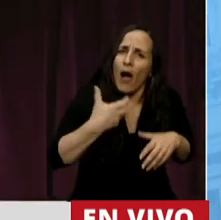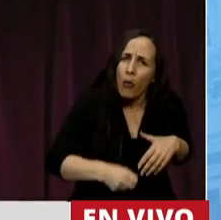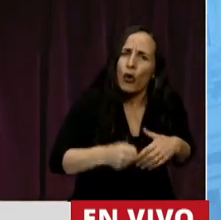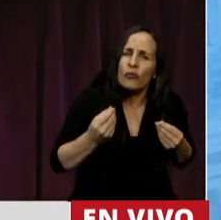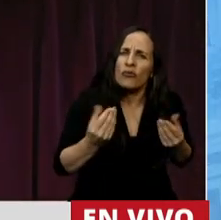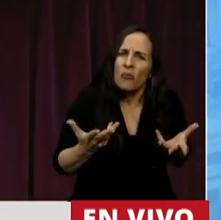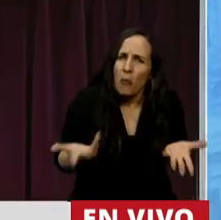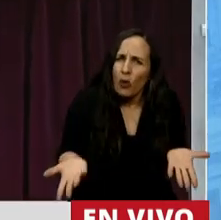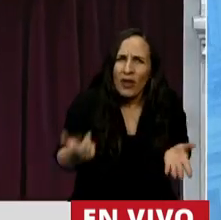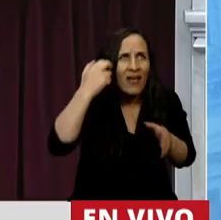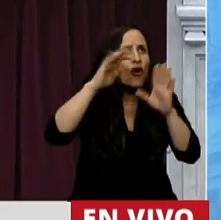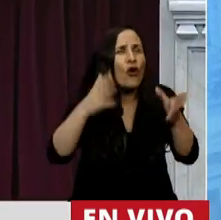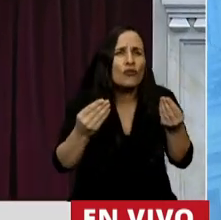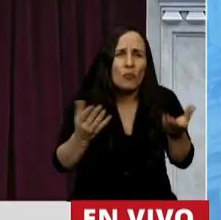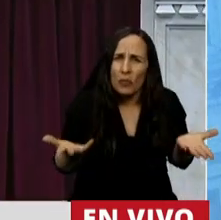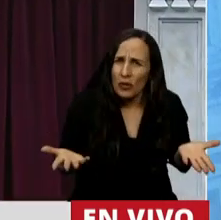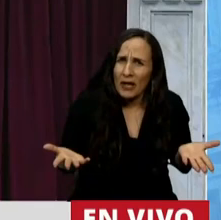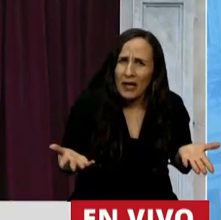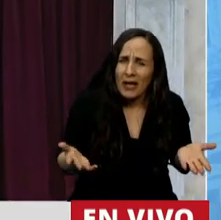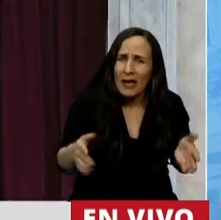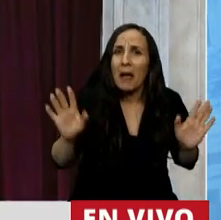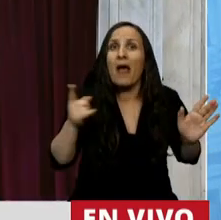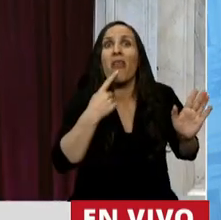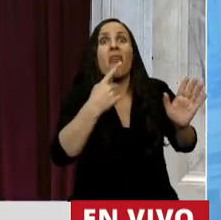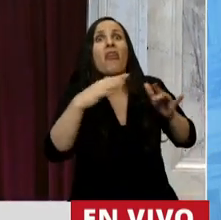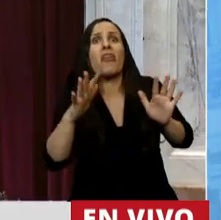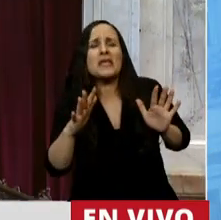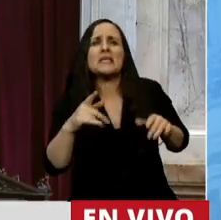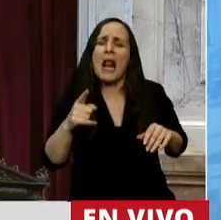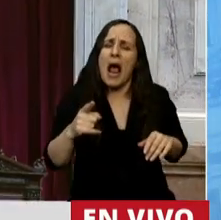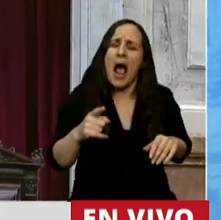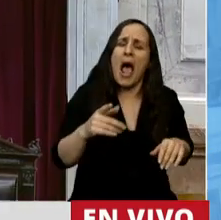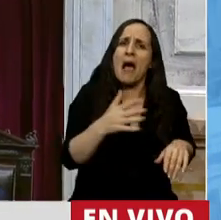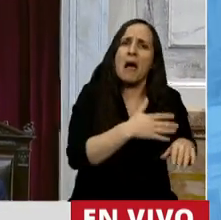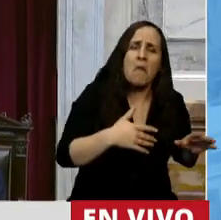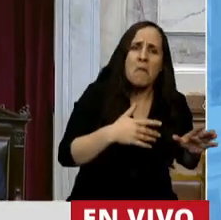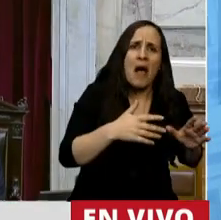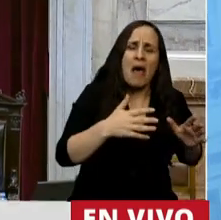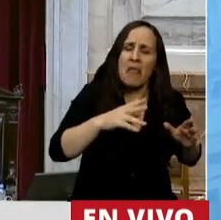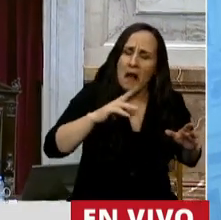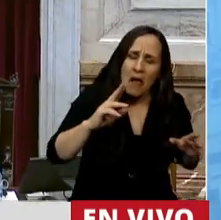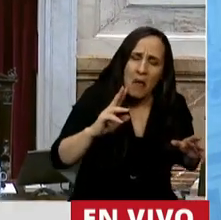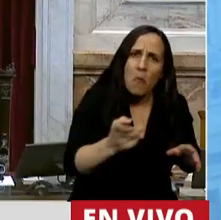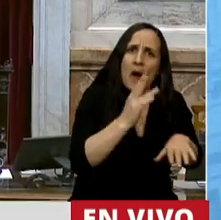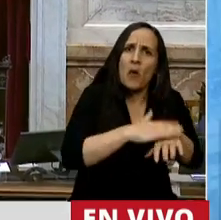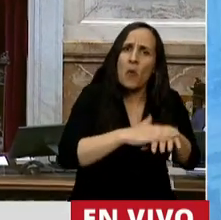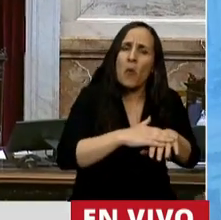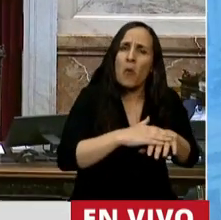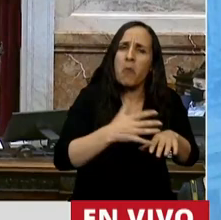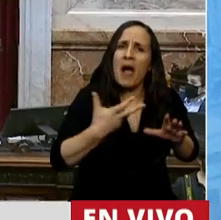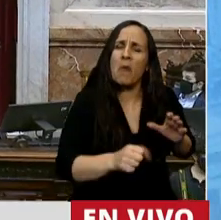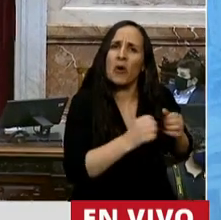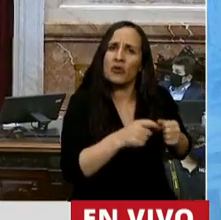¿Porque supuestamente la mortalidad materna por abortos clandestinos es muy alta? Esto no es cierto, esto es un